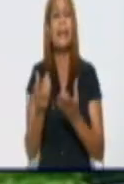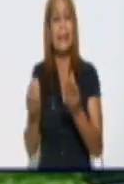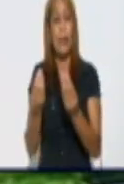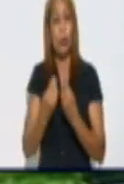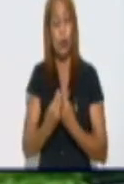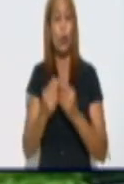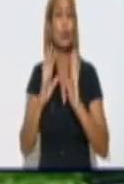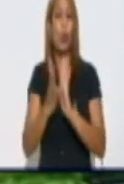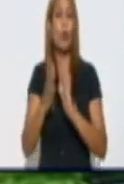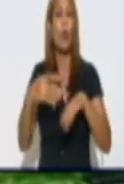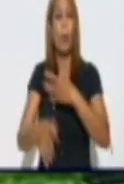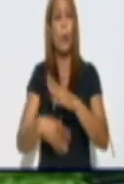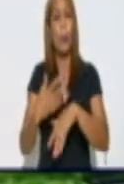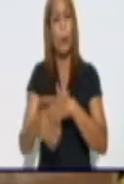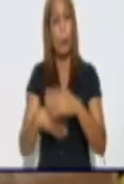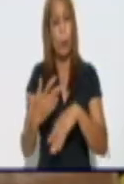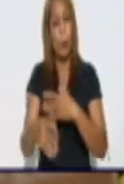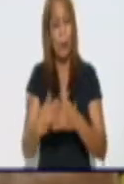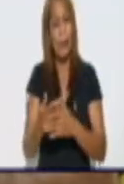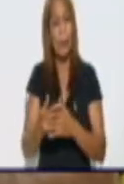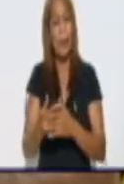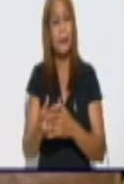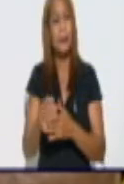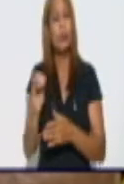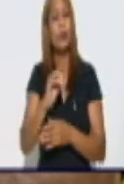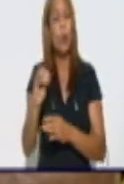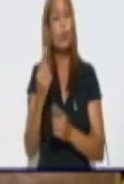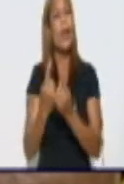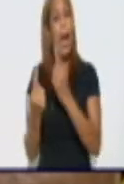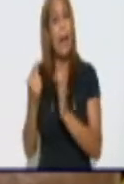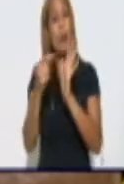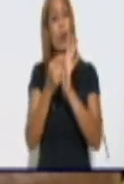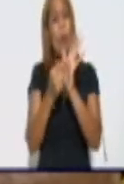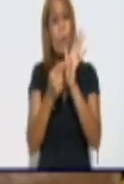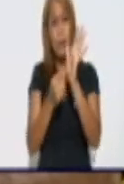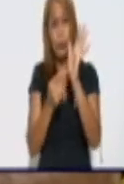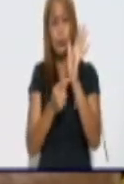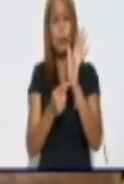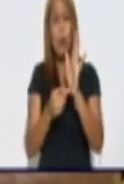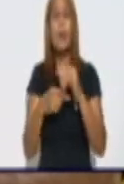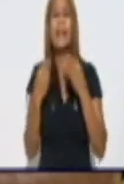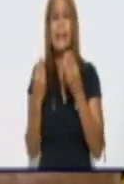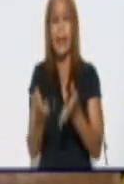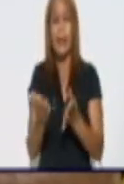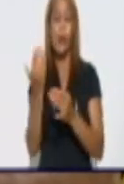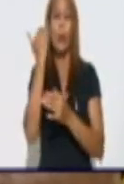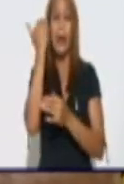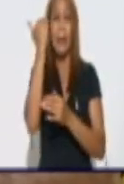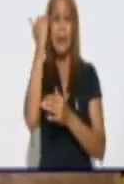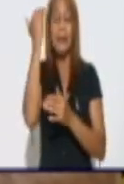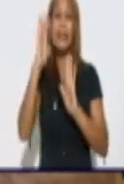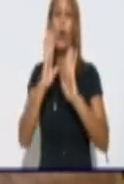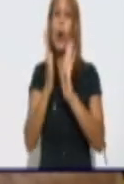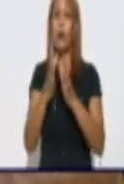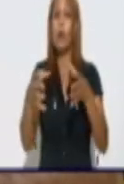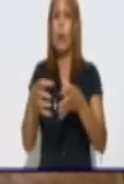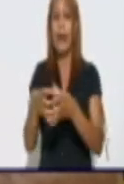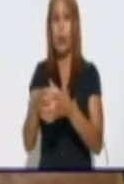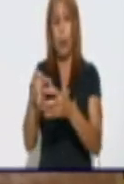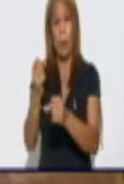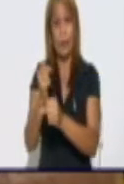que, como se desconocían algunos pasos, bueno, se dio una capacitación por los compañeros de CETIC, que son los dueños